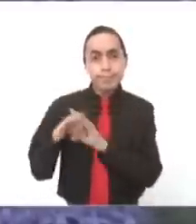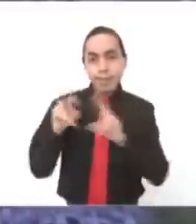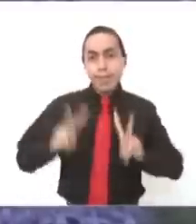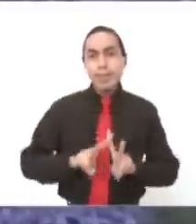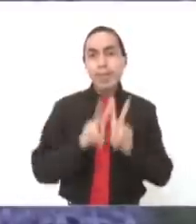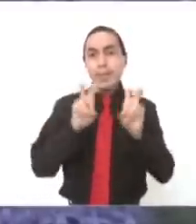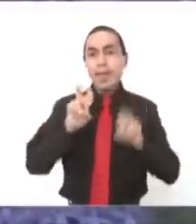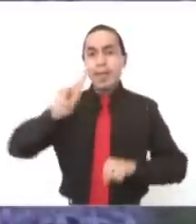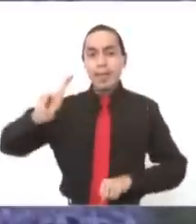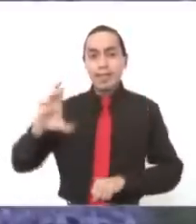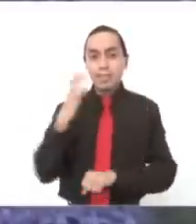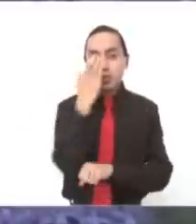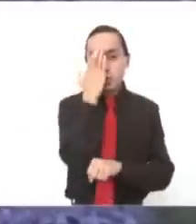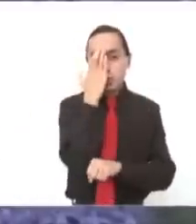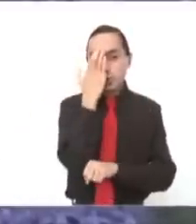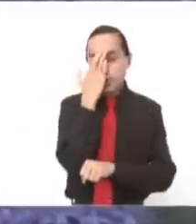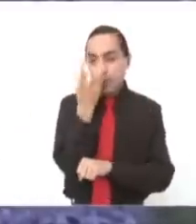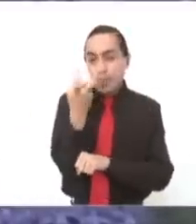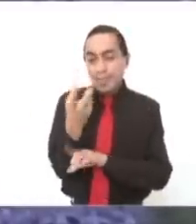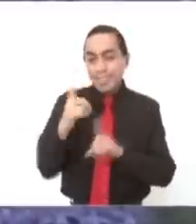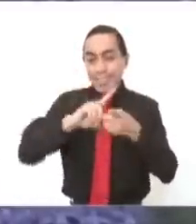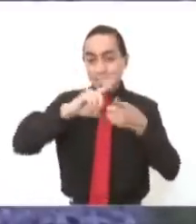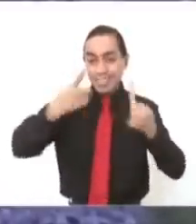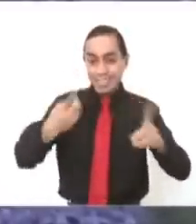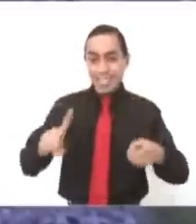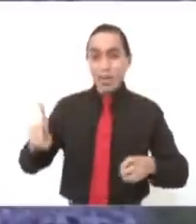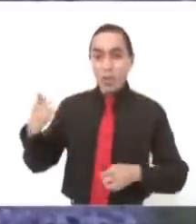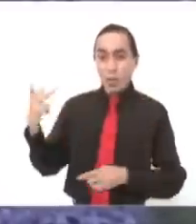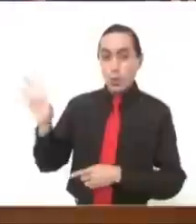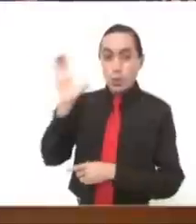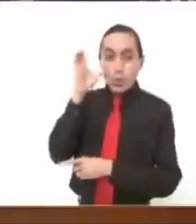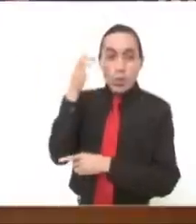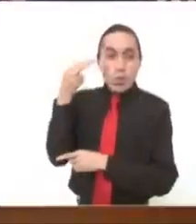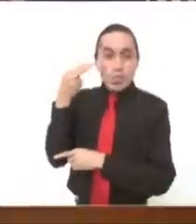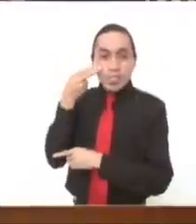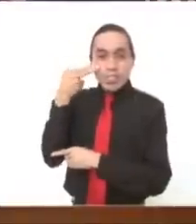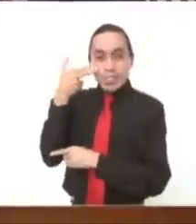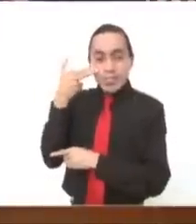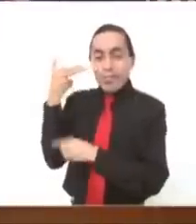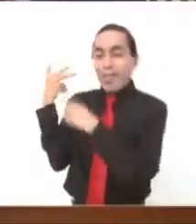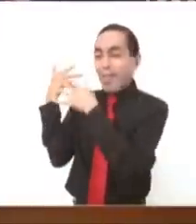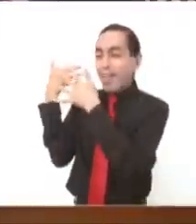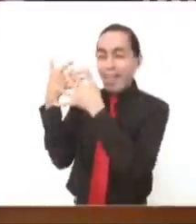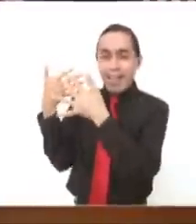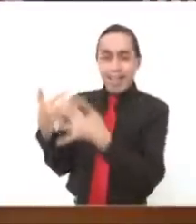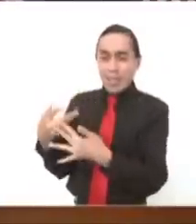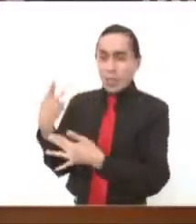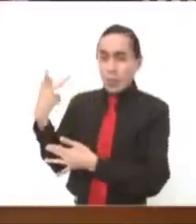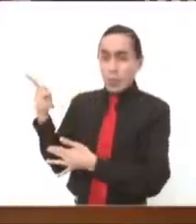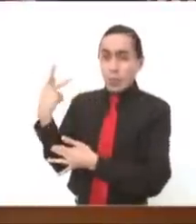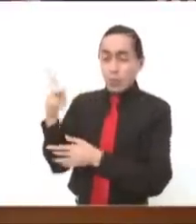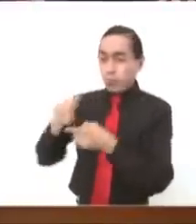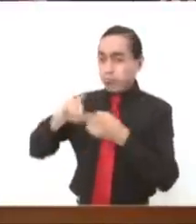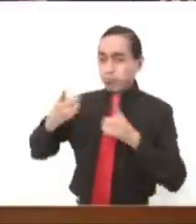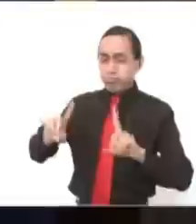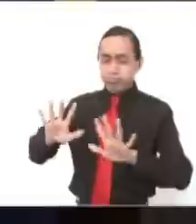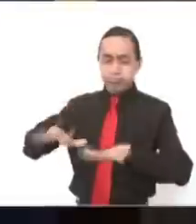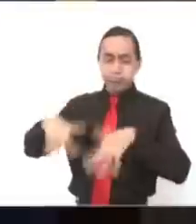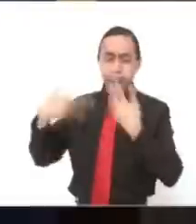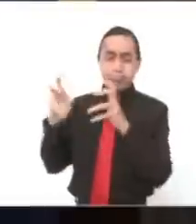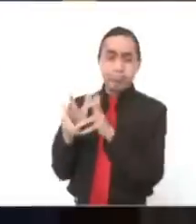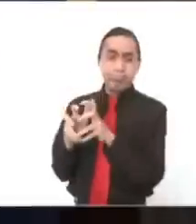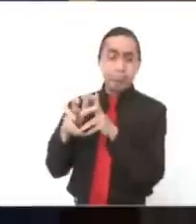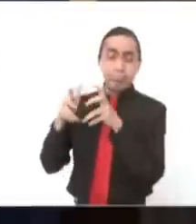nuestra parte de ese desarrollo que ha tenido China en las últimas décadas, sorprendente, con